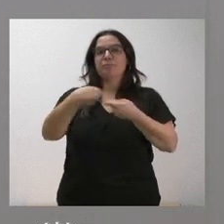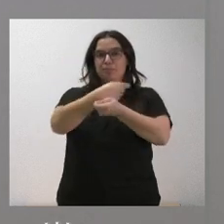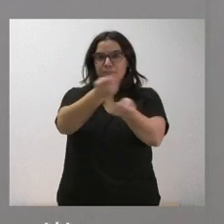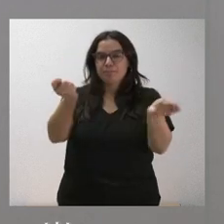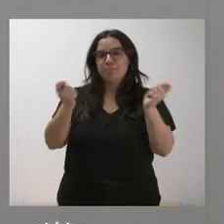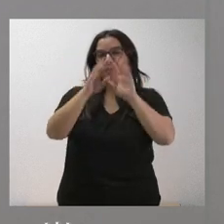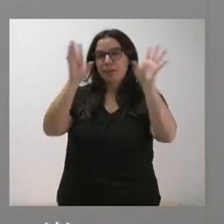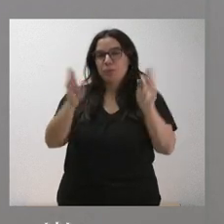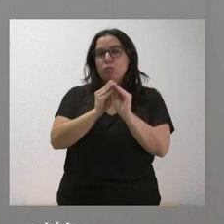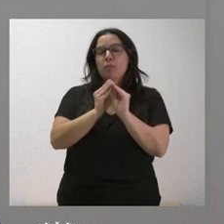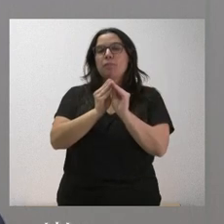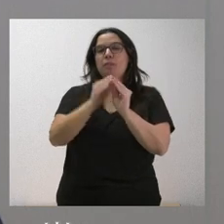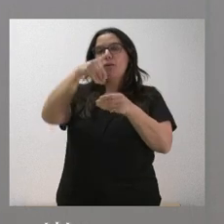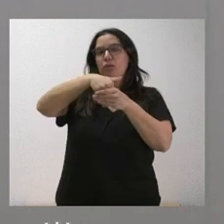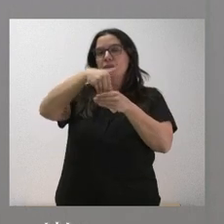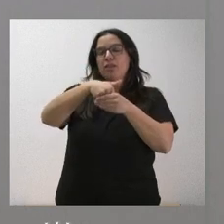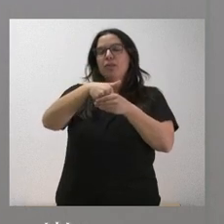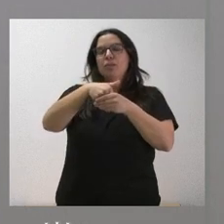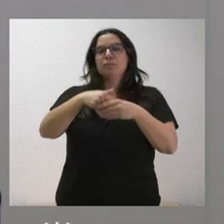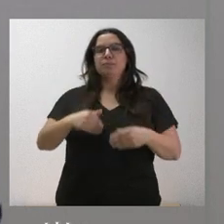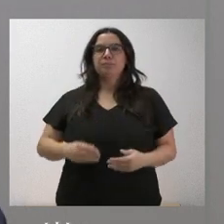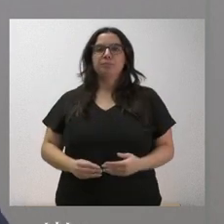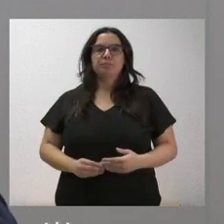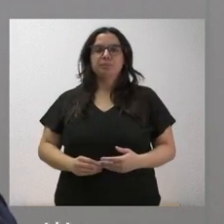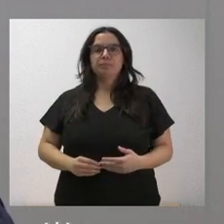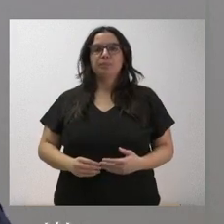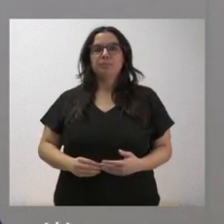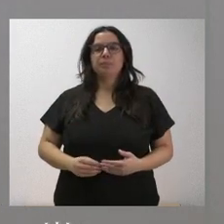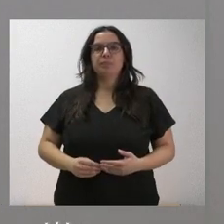resumen del contenido de estos acuerdos del Consejo de